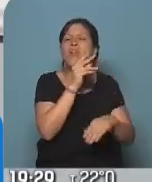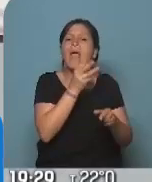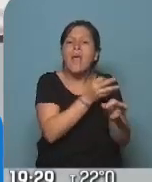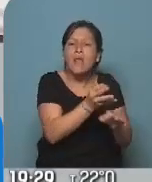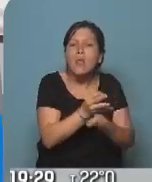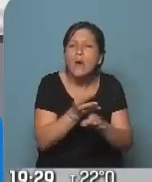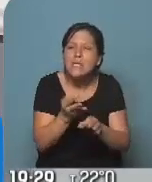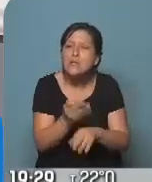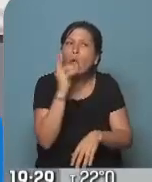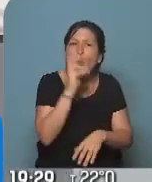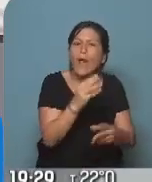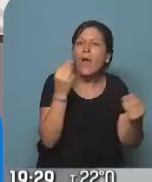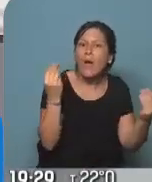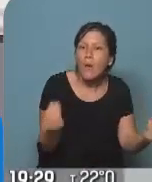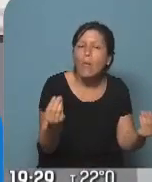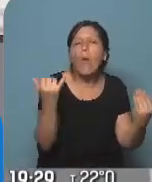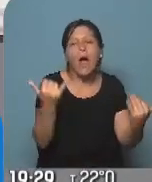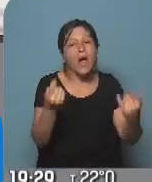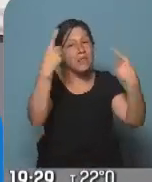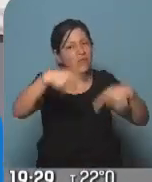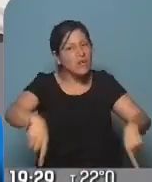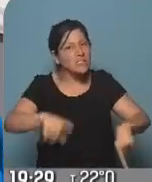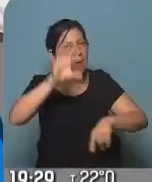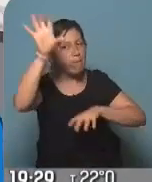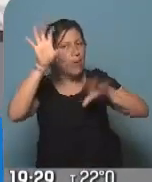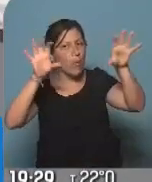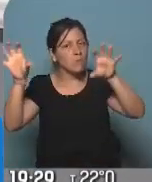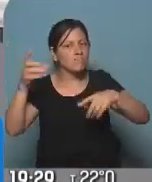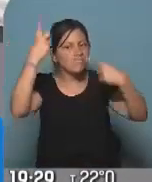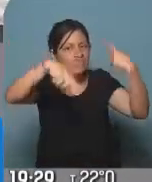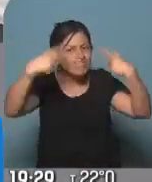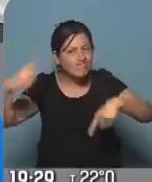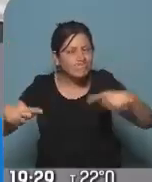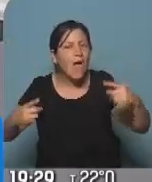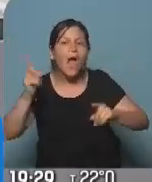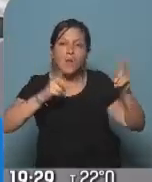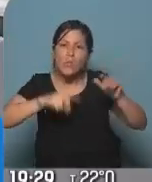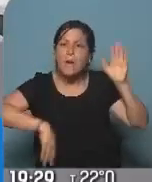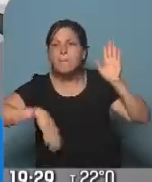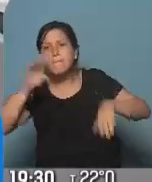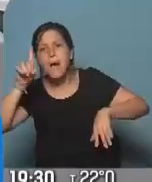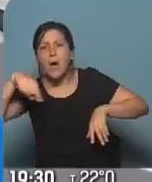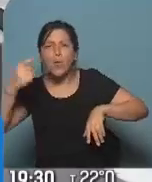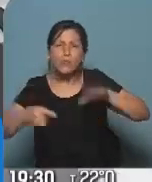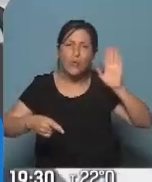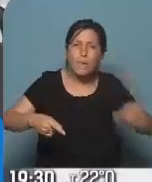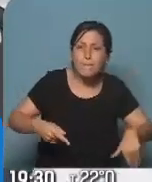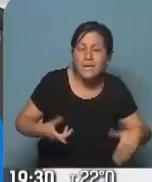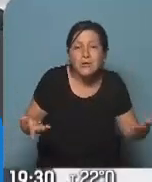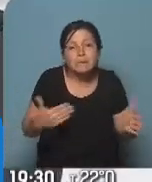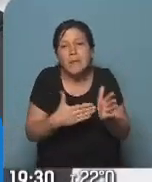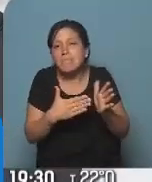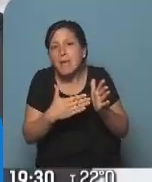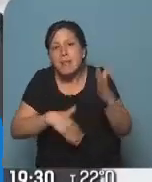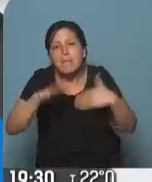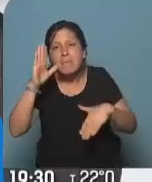muchas diferencias entre provincias, hay provincias que tienen muchos recursos fiscales por alumno y hay provincias que tienen muy pocos recursos fiscales con alumnos, y también